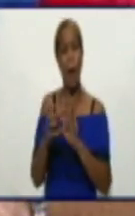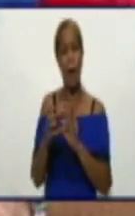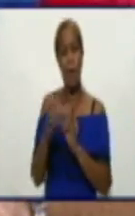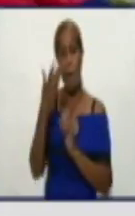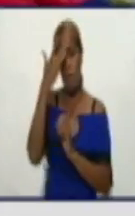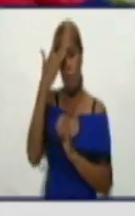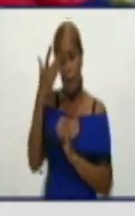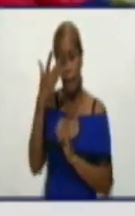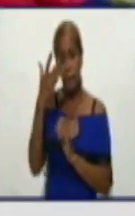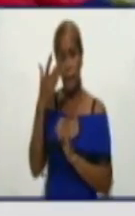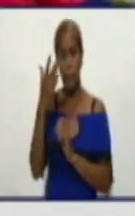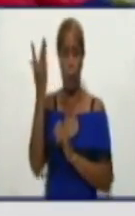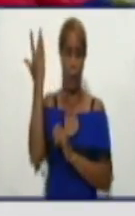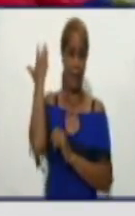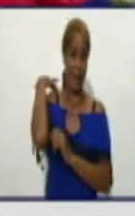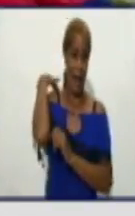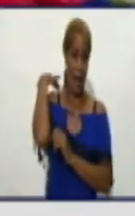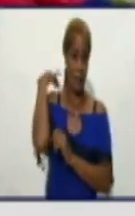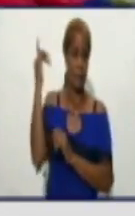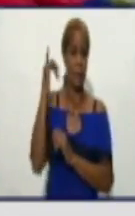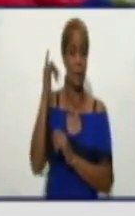y